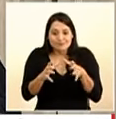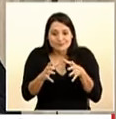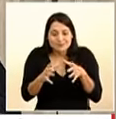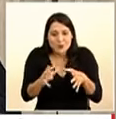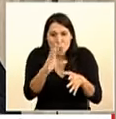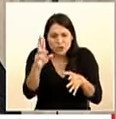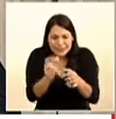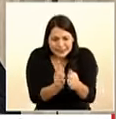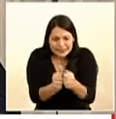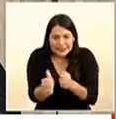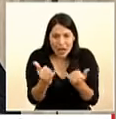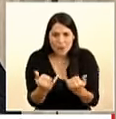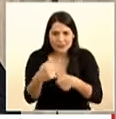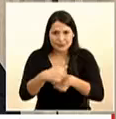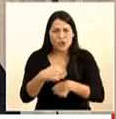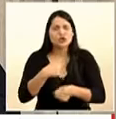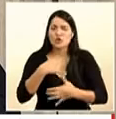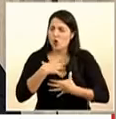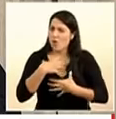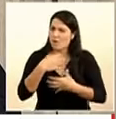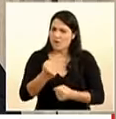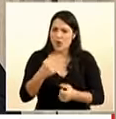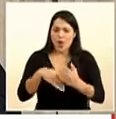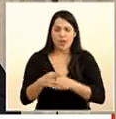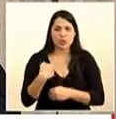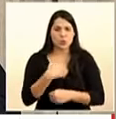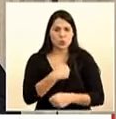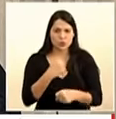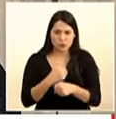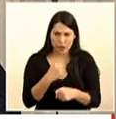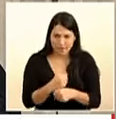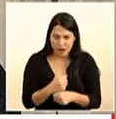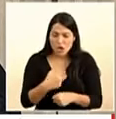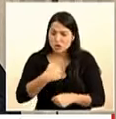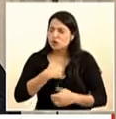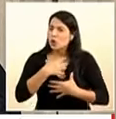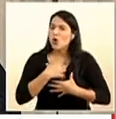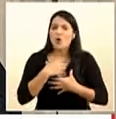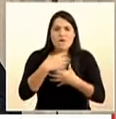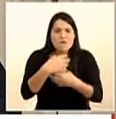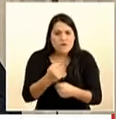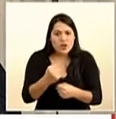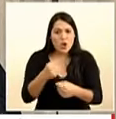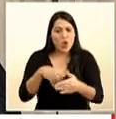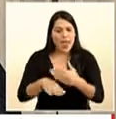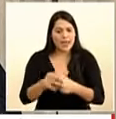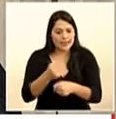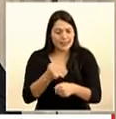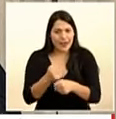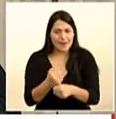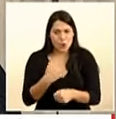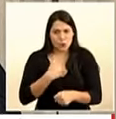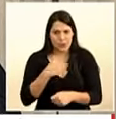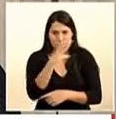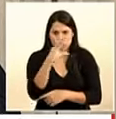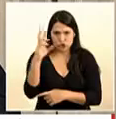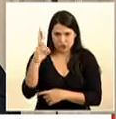yo confío profundamente en lo que estamos haciendo confío en el trabajo de nuestro país y lo estamos demostrando